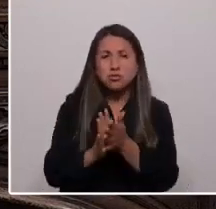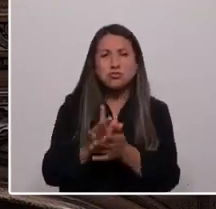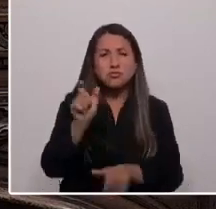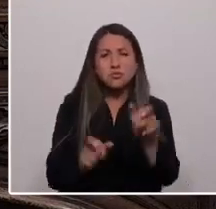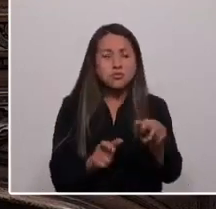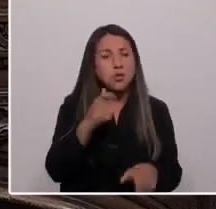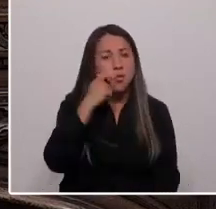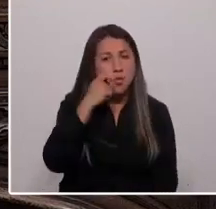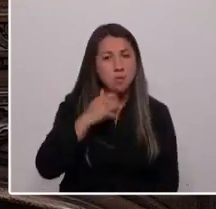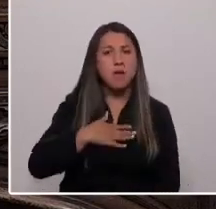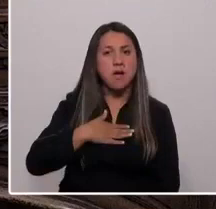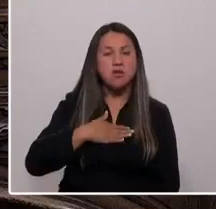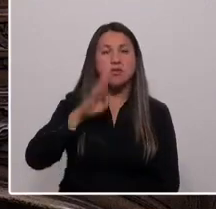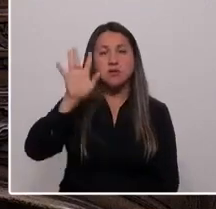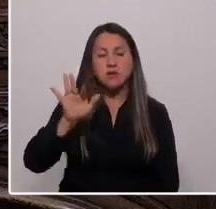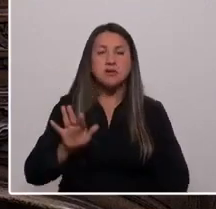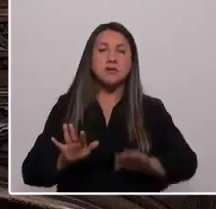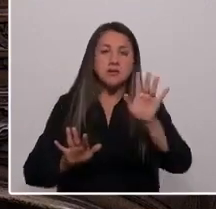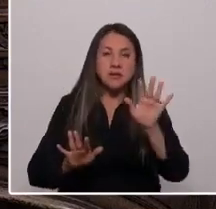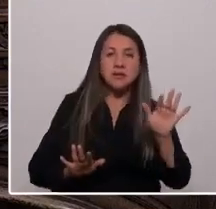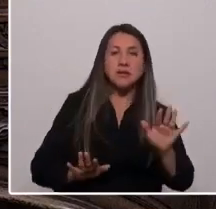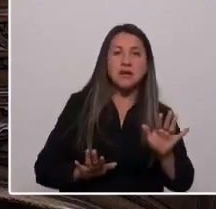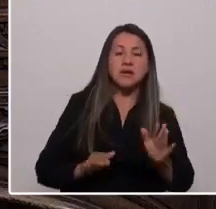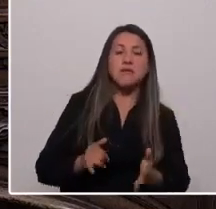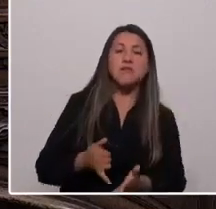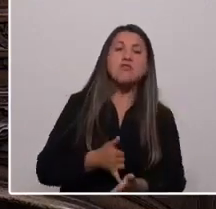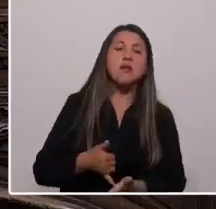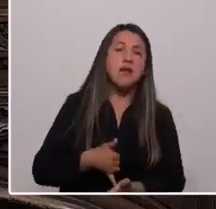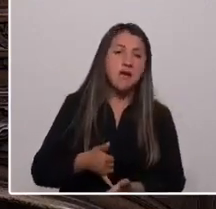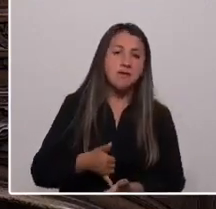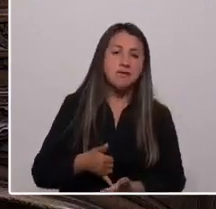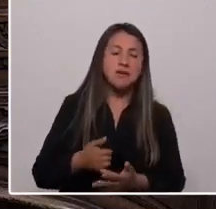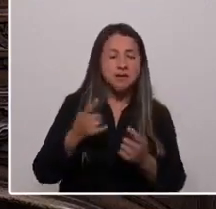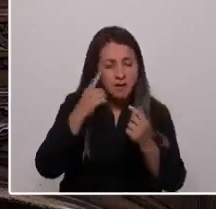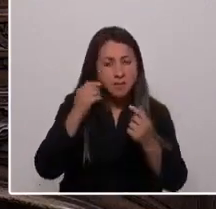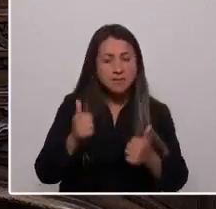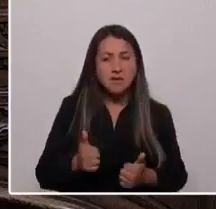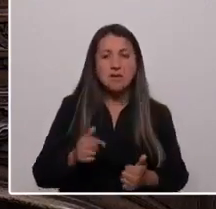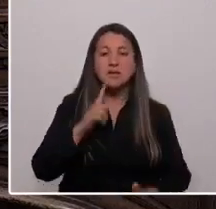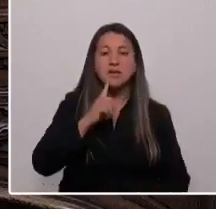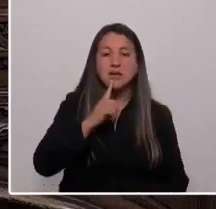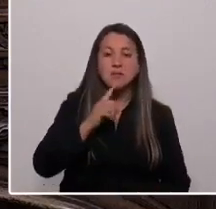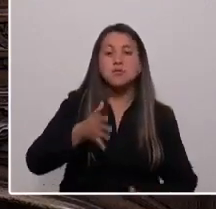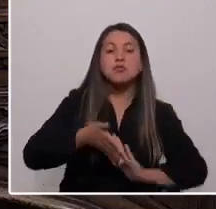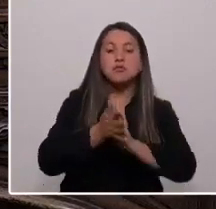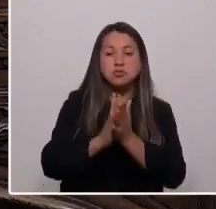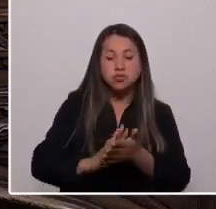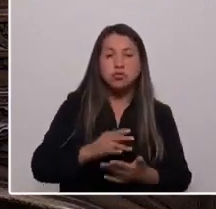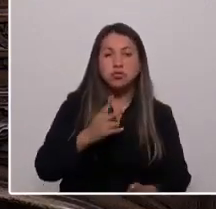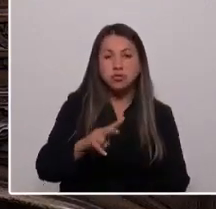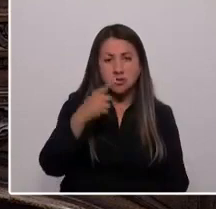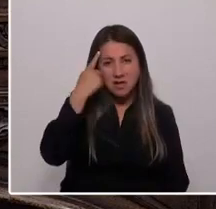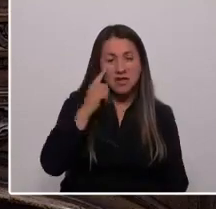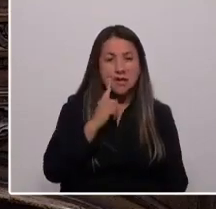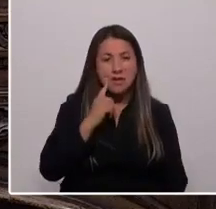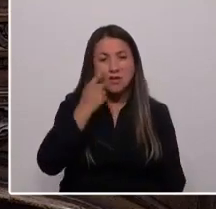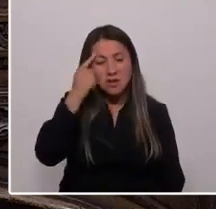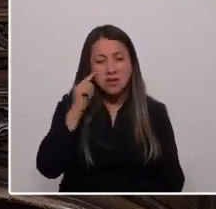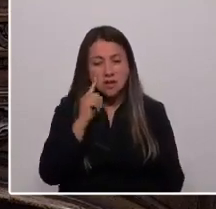caracteriza la vulnerabilidad esa capacidad que tenemos todos de dañar y ser dañados